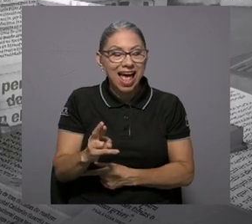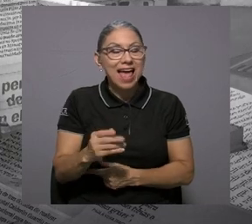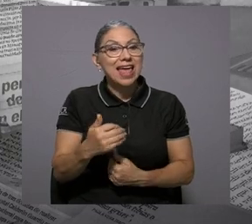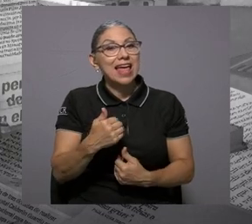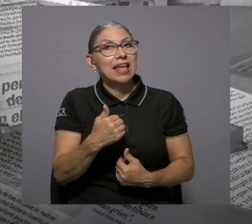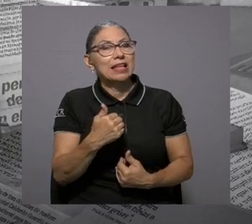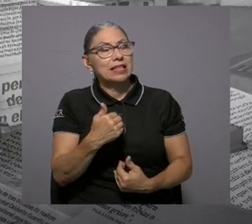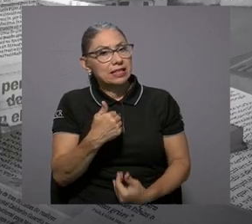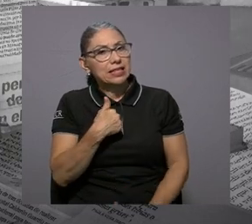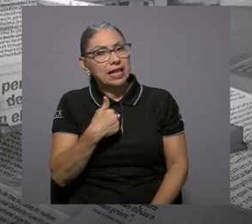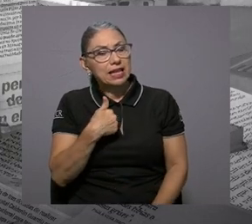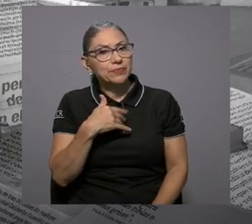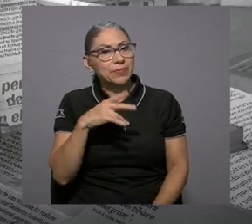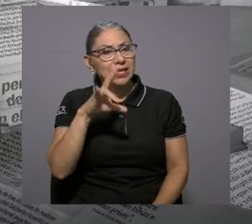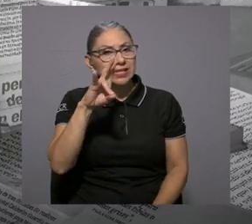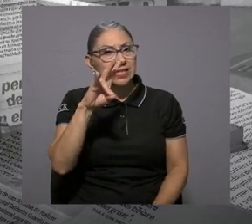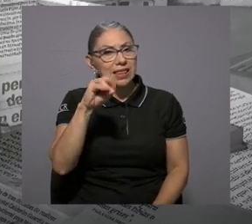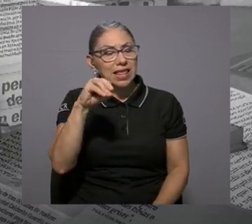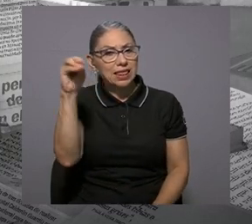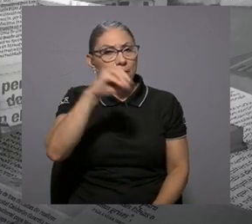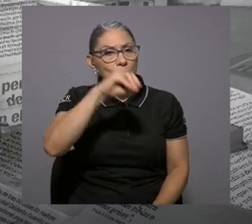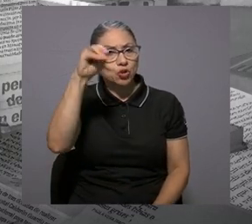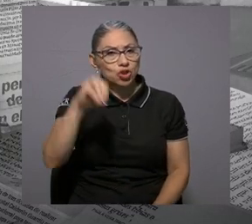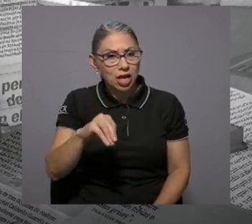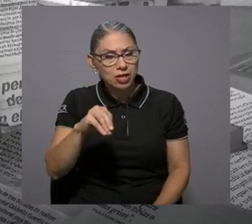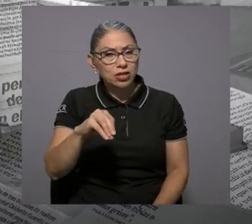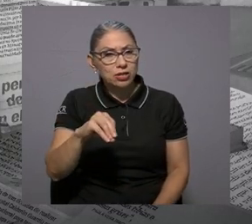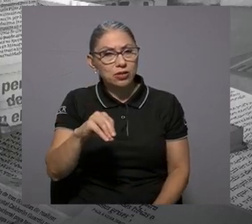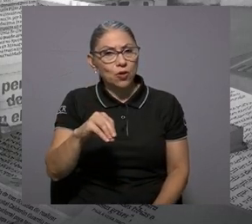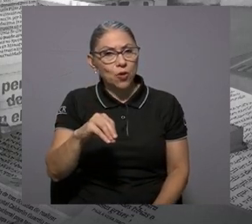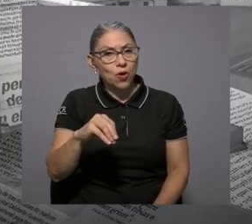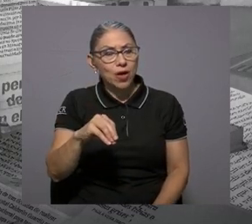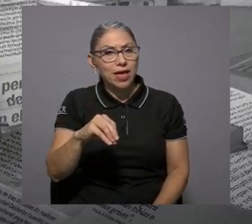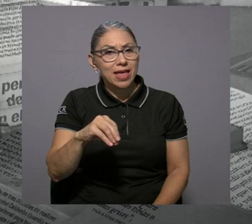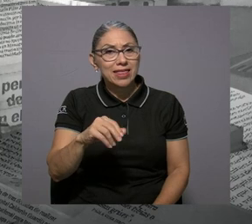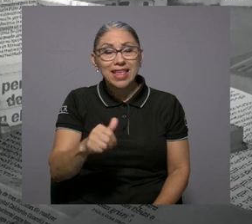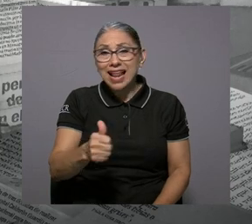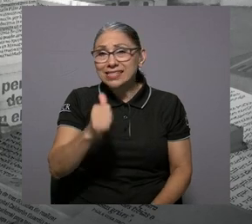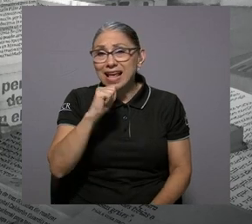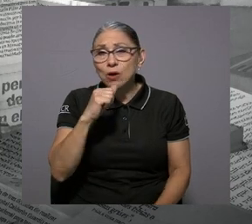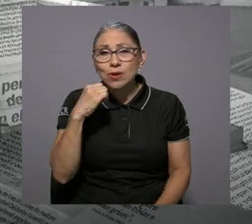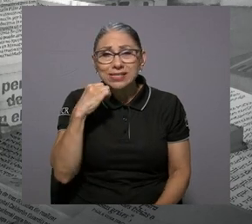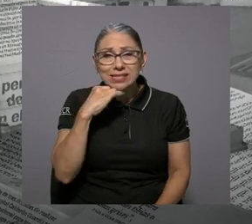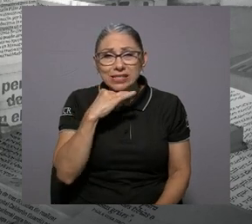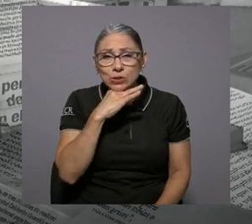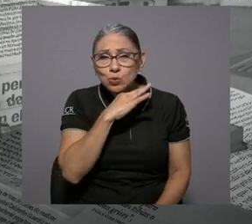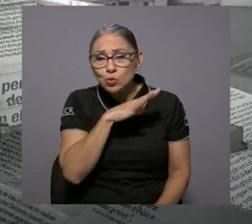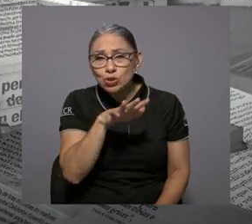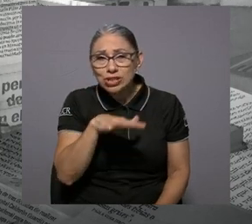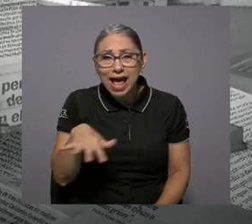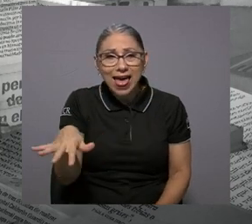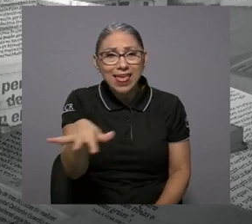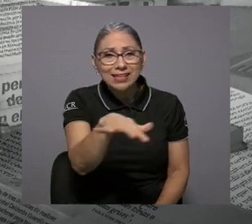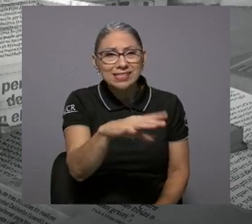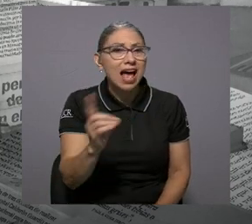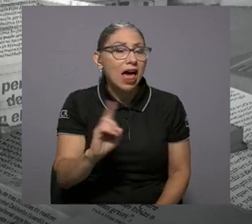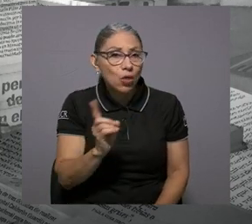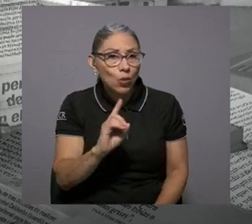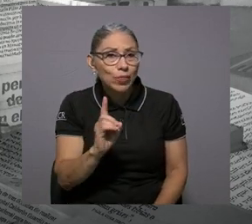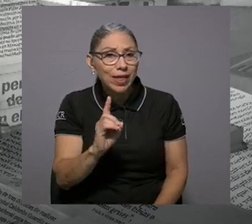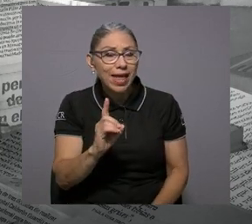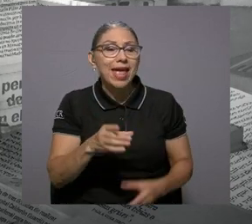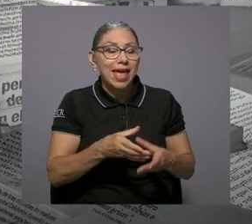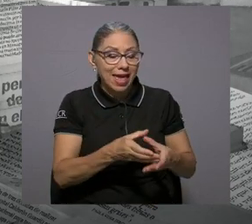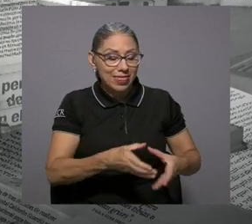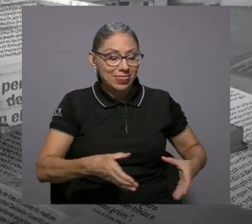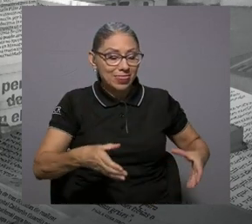70% de las aguas usadas van en tanques sépticos. Falta